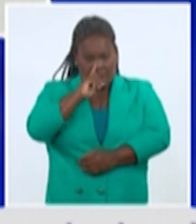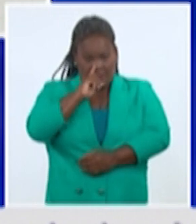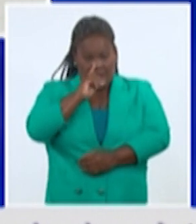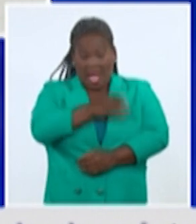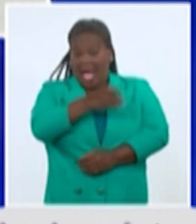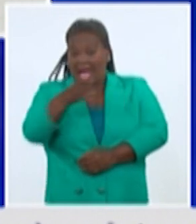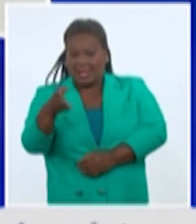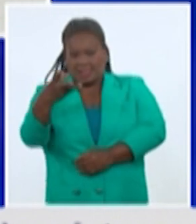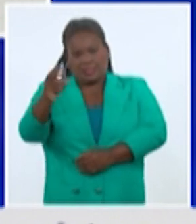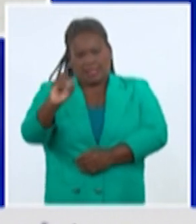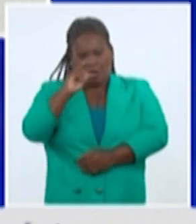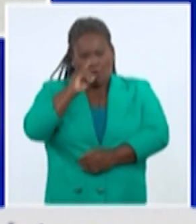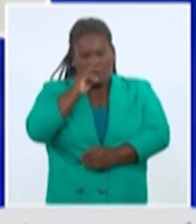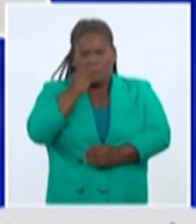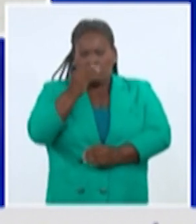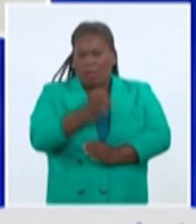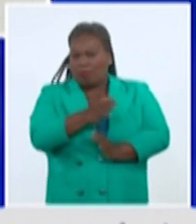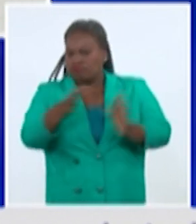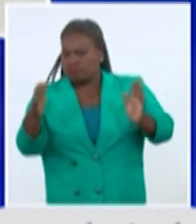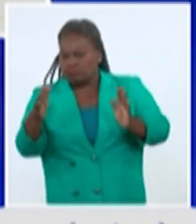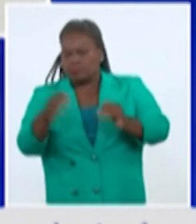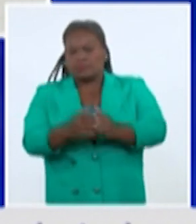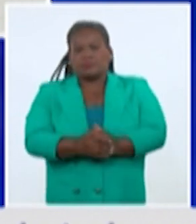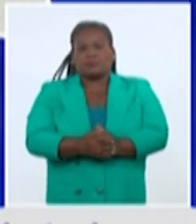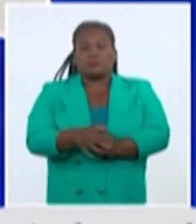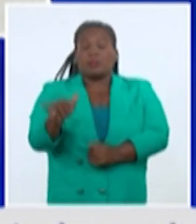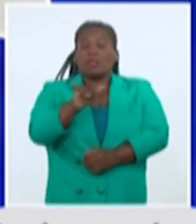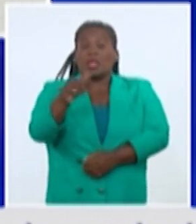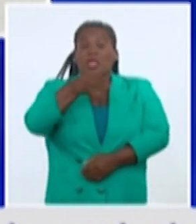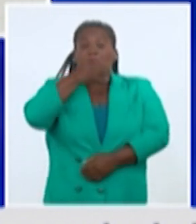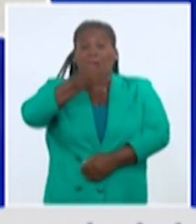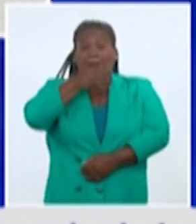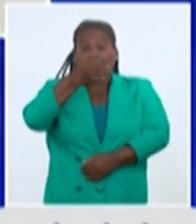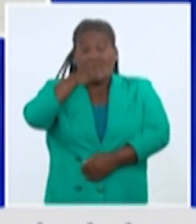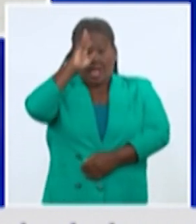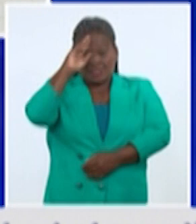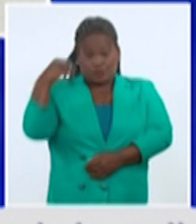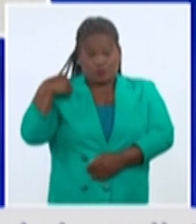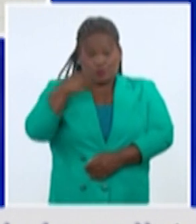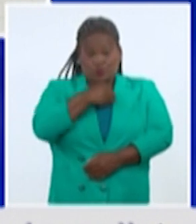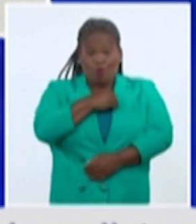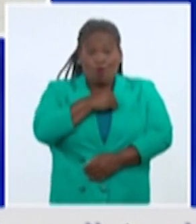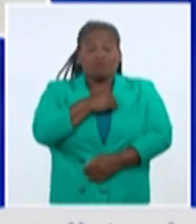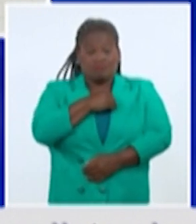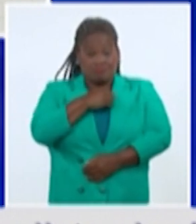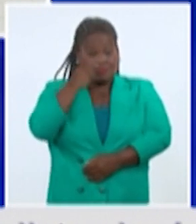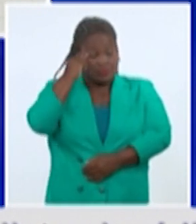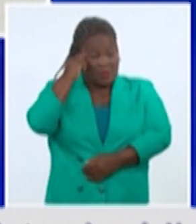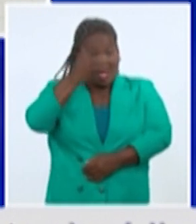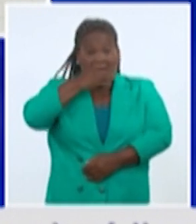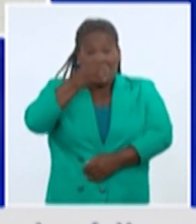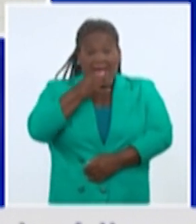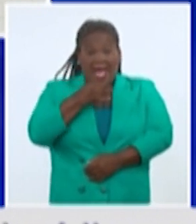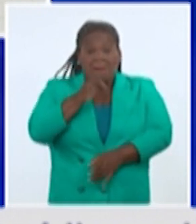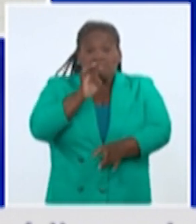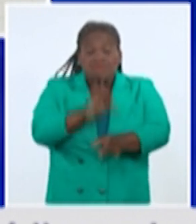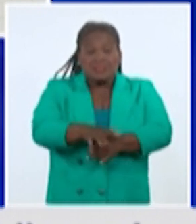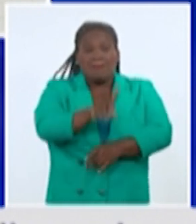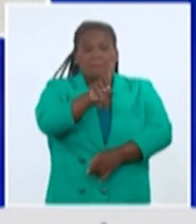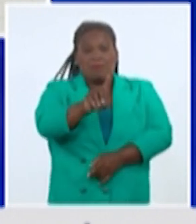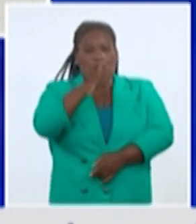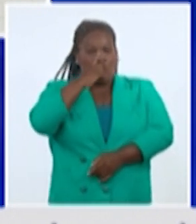de noviembre. Y bueno, anunciar, como hacía referencia el doctor Durán, que vamos a empezar el 1 de noviembre